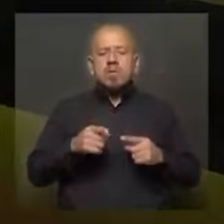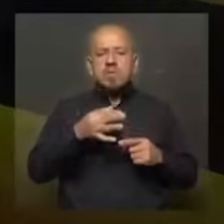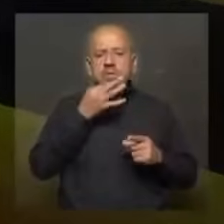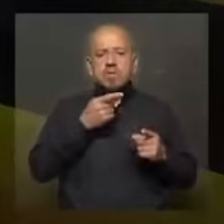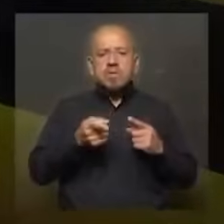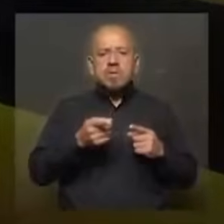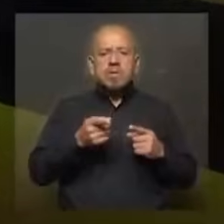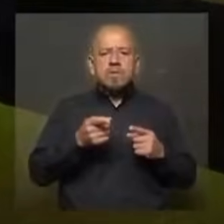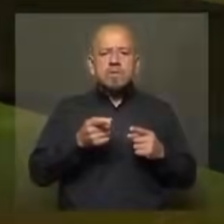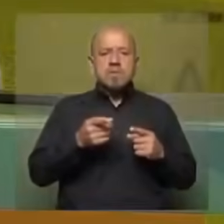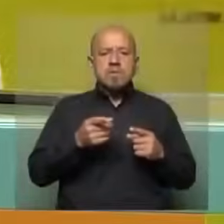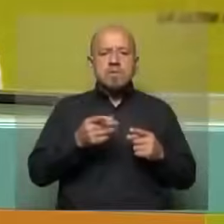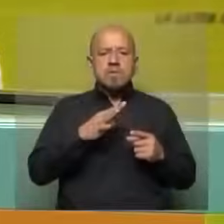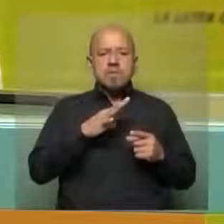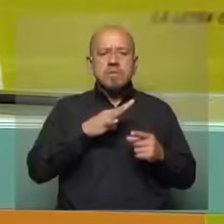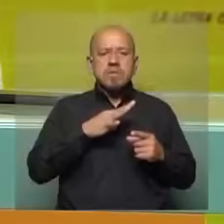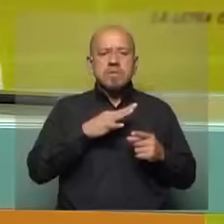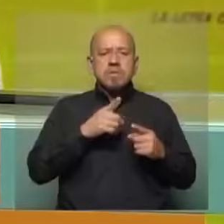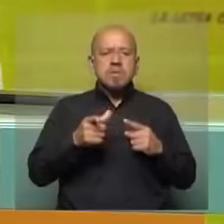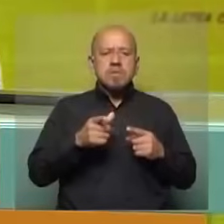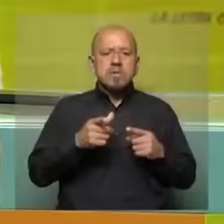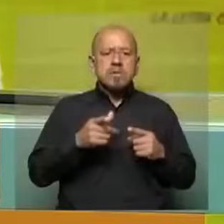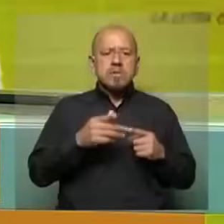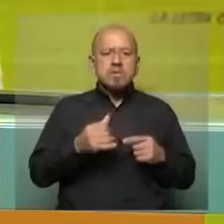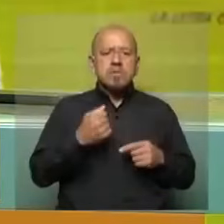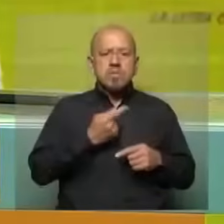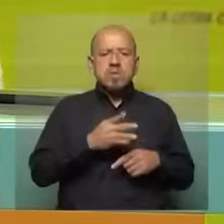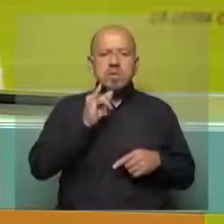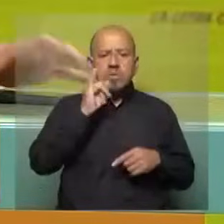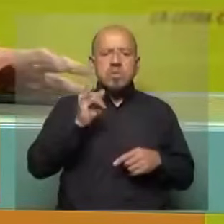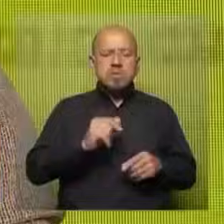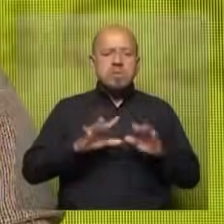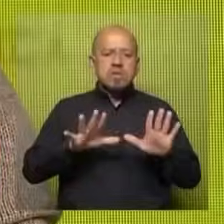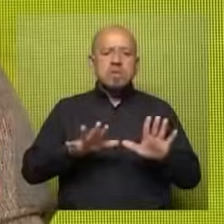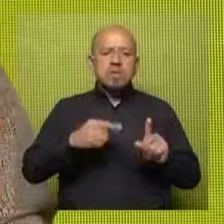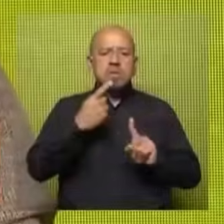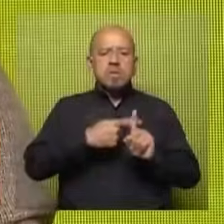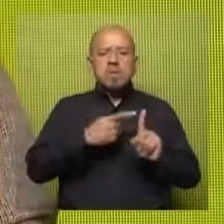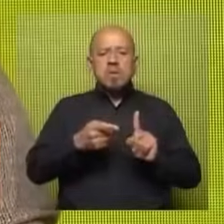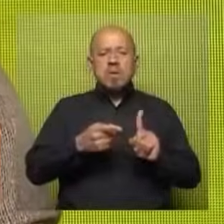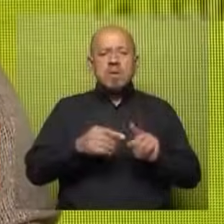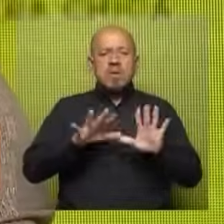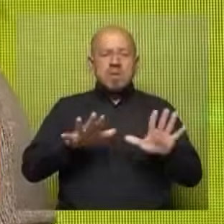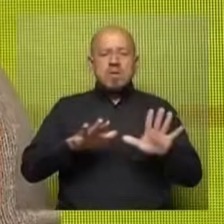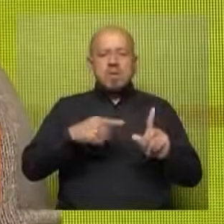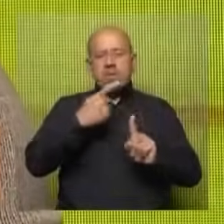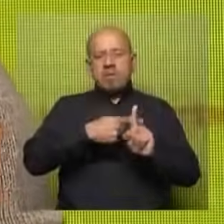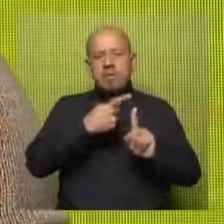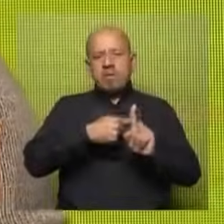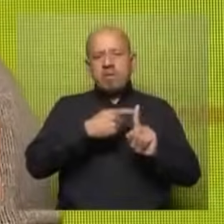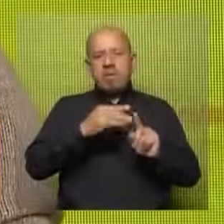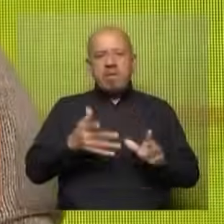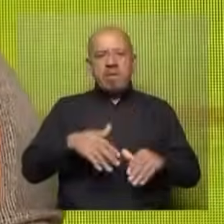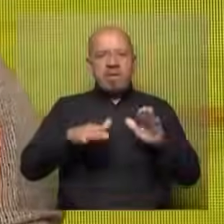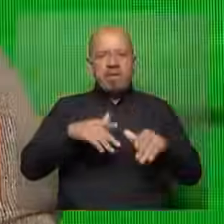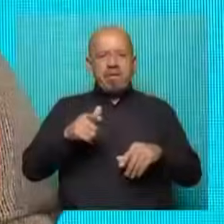ahí que había no sé cuántas denuncias en 10 meses, ¿no? Bueno, 10 meses dependiendo a